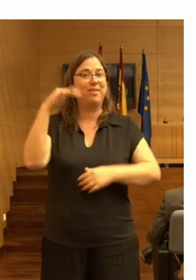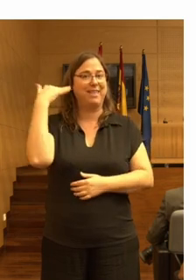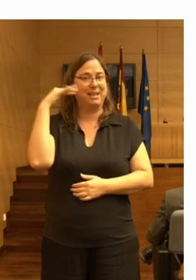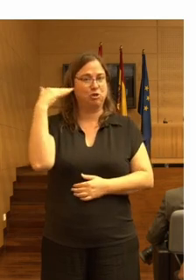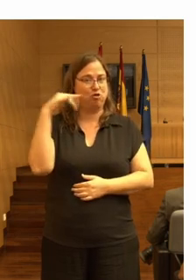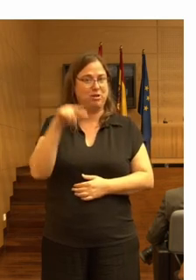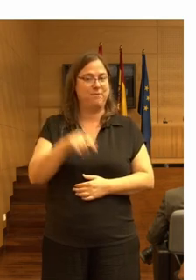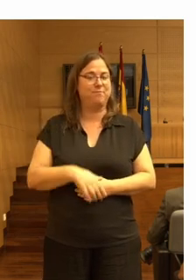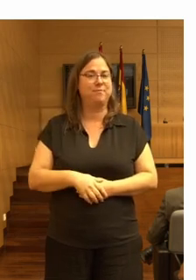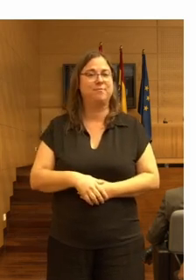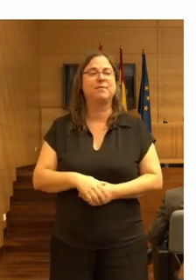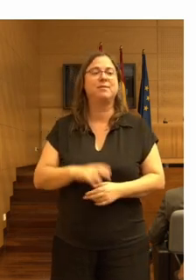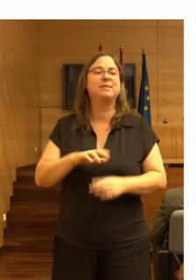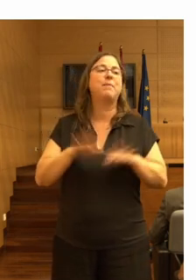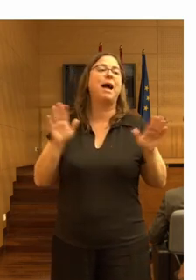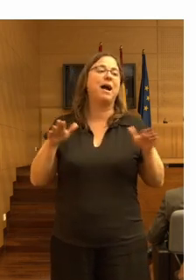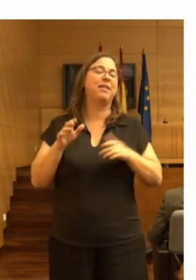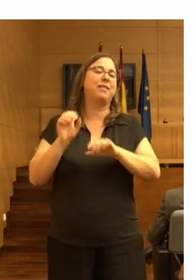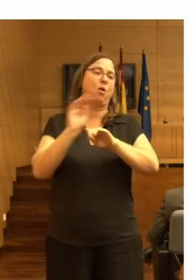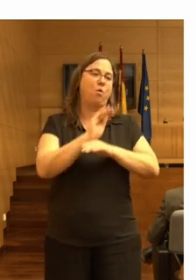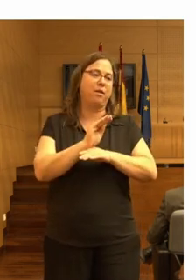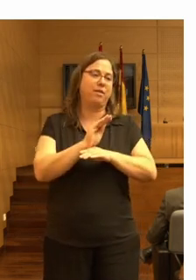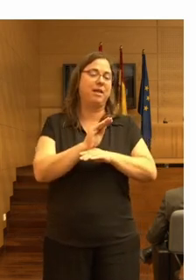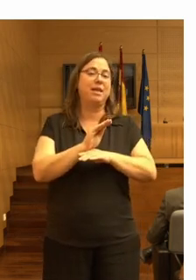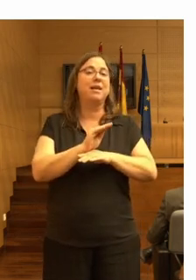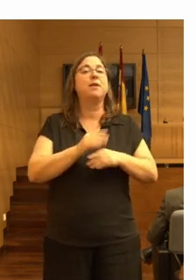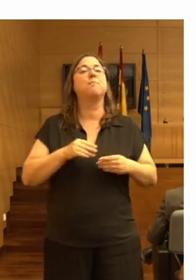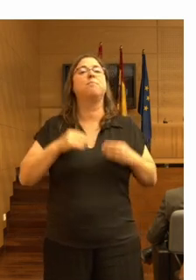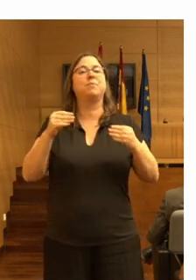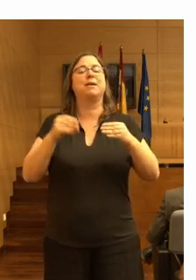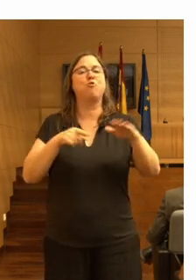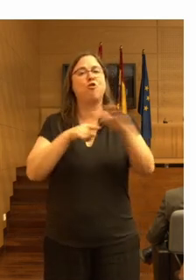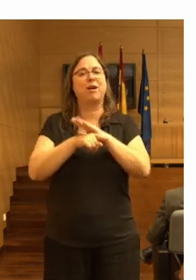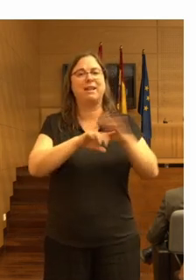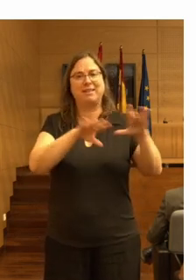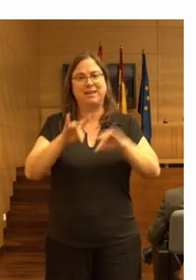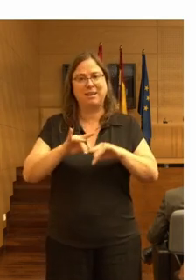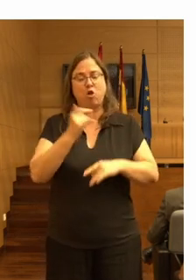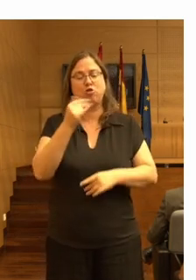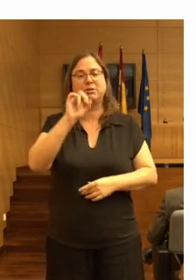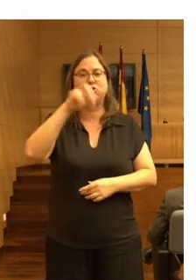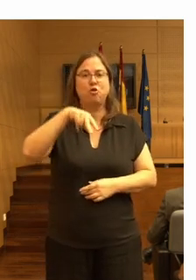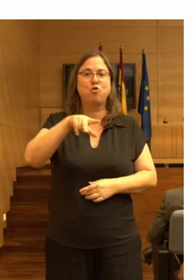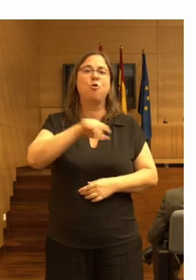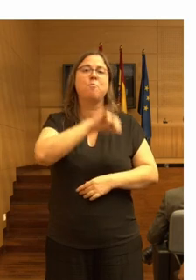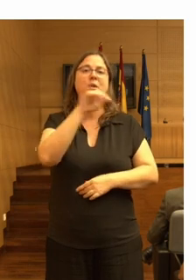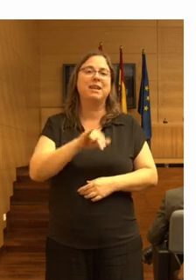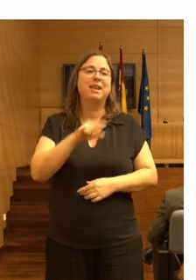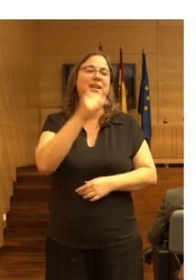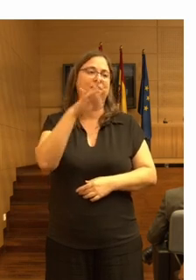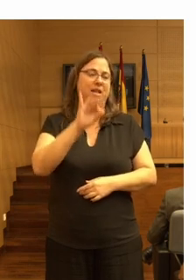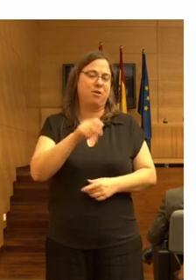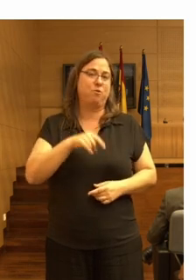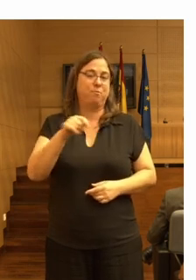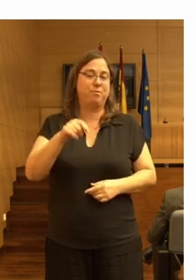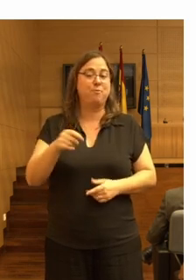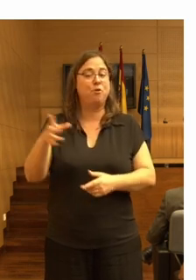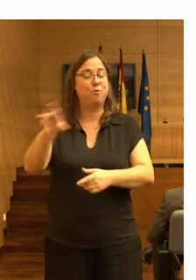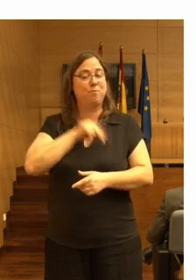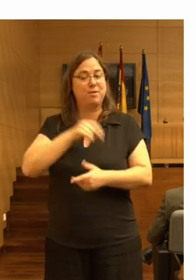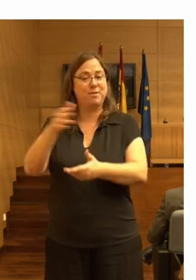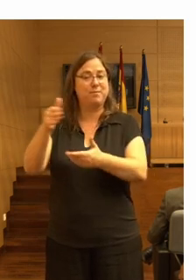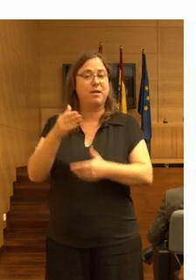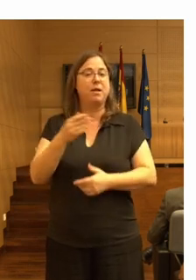Soria. Entrega el premio al gerente territorial, José Antonio Martínez Tierno, y recoge el